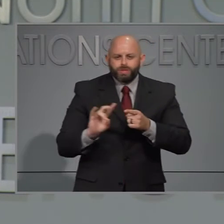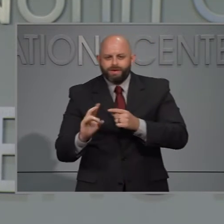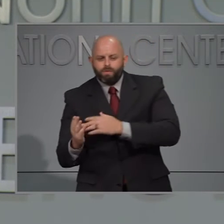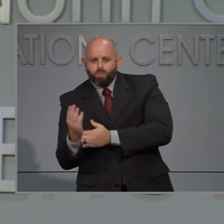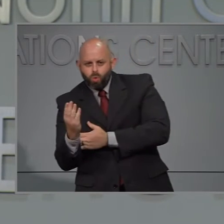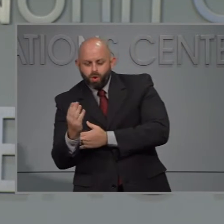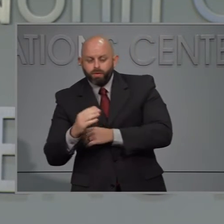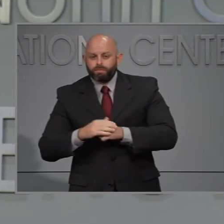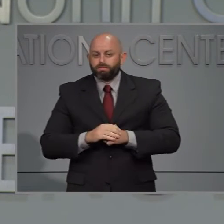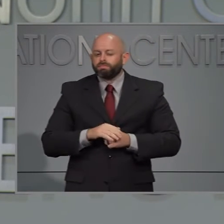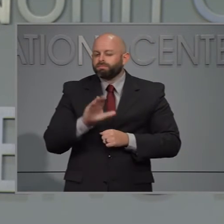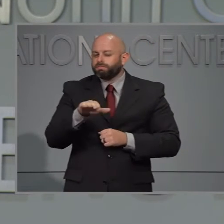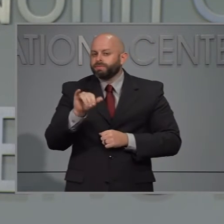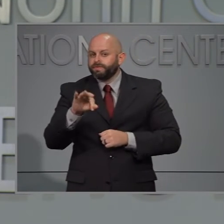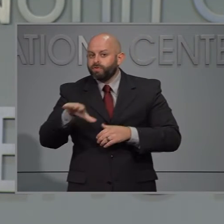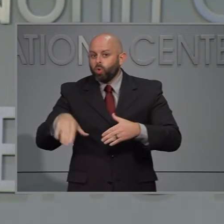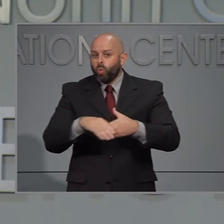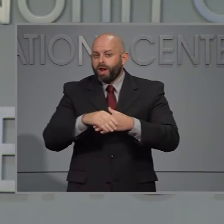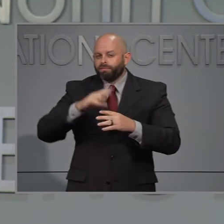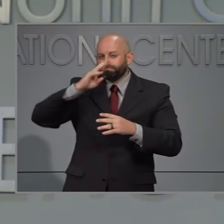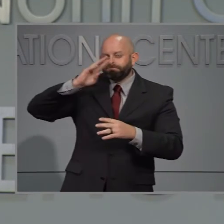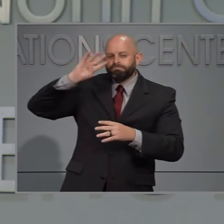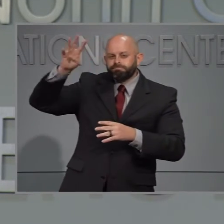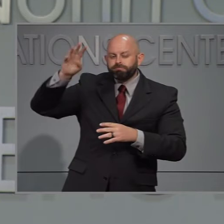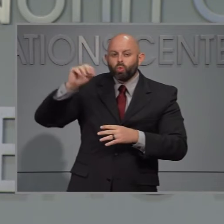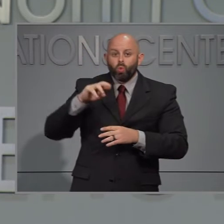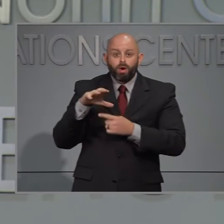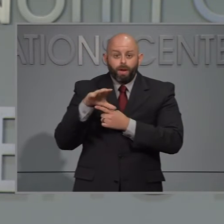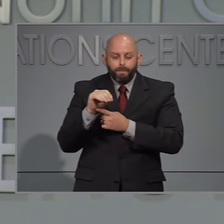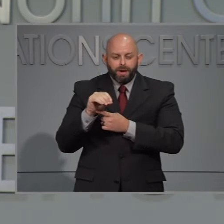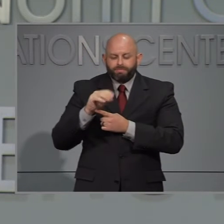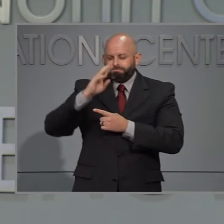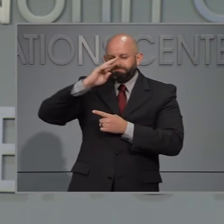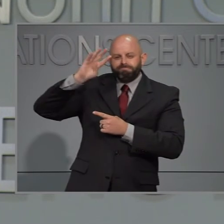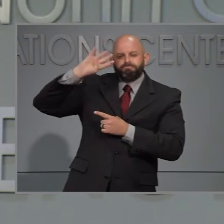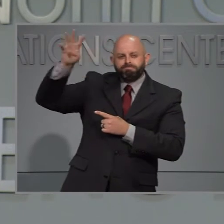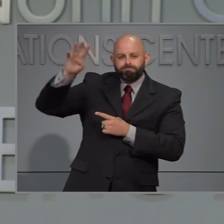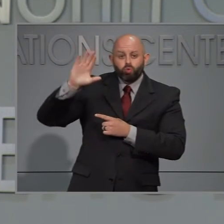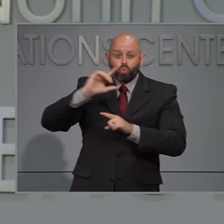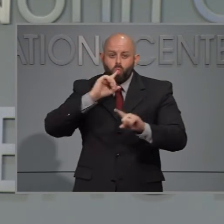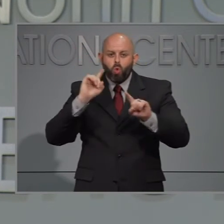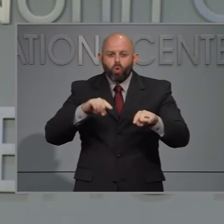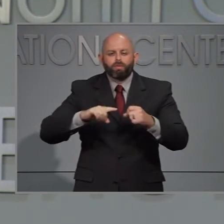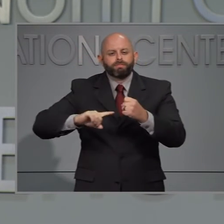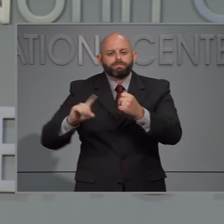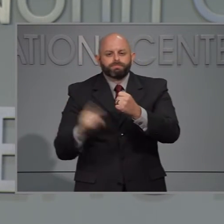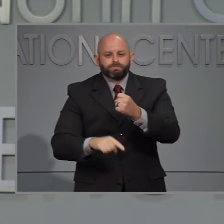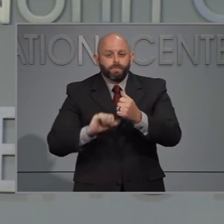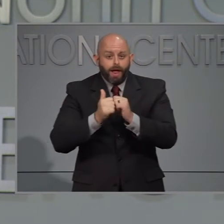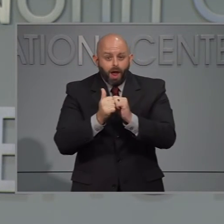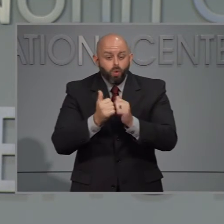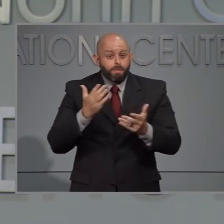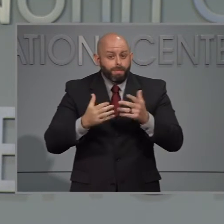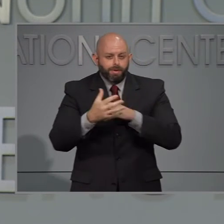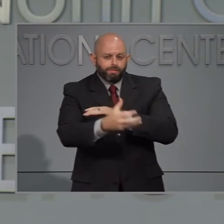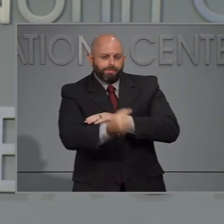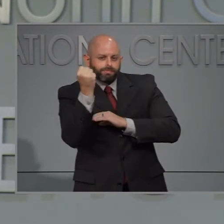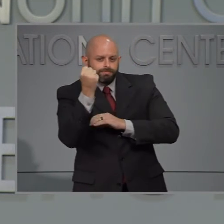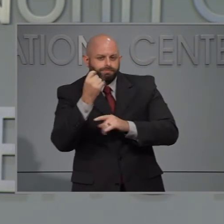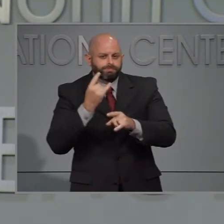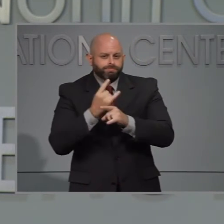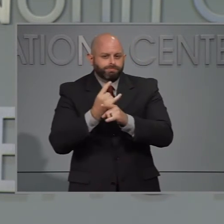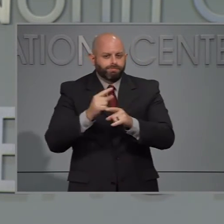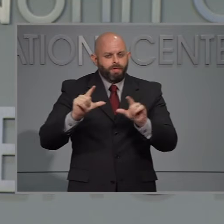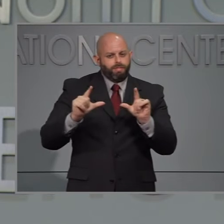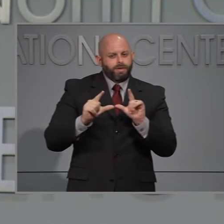los bares o una compañía que no cumpla con esta orden? ¿Le van a quitar la licencia? ¿Nos puede dar más